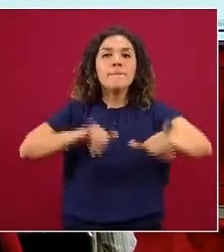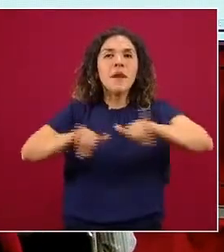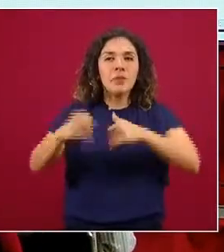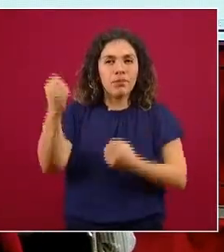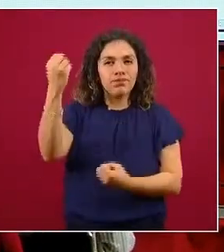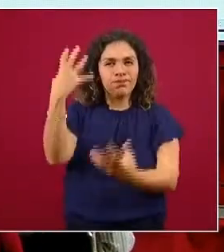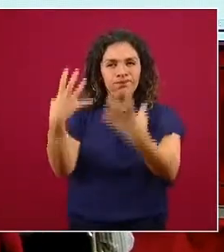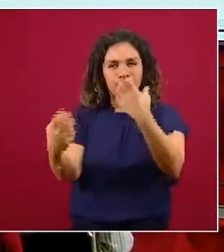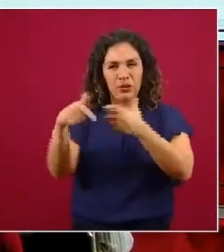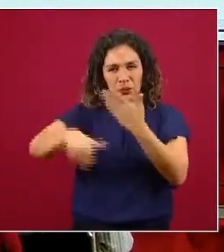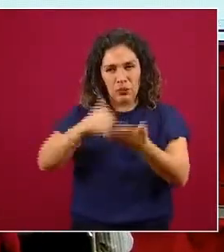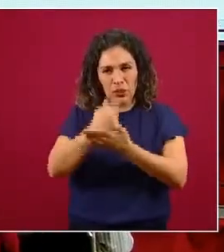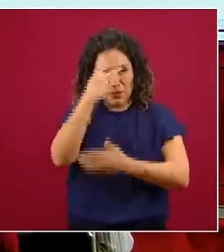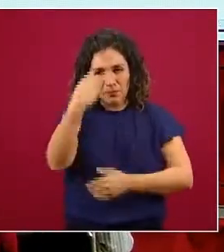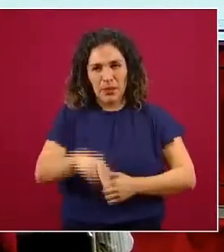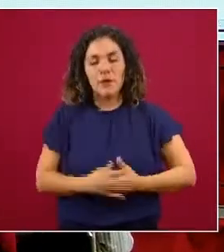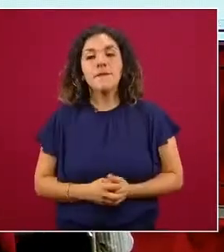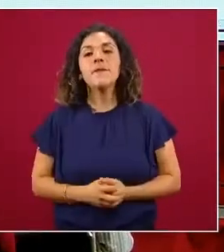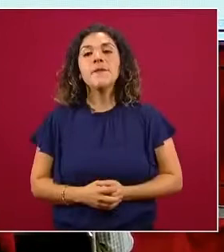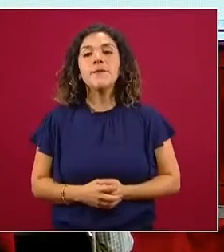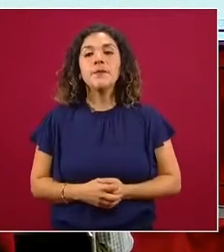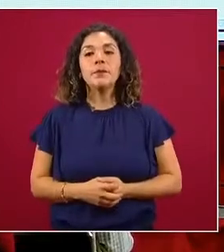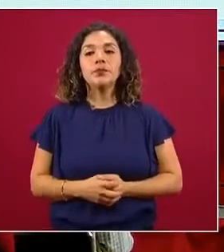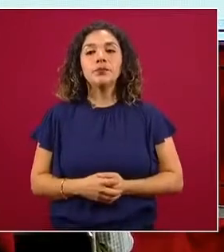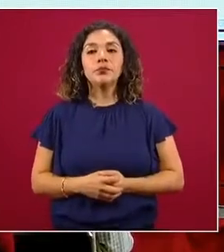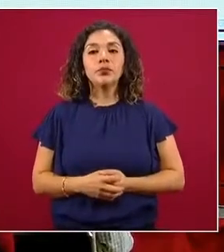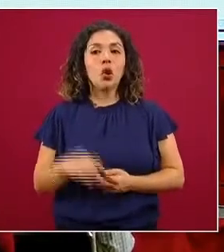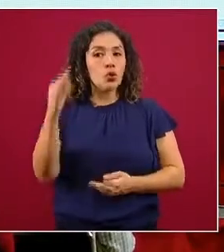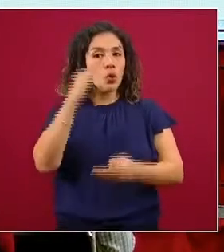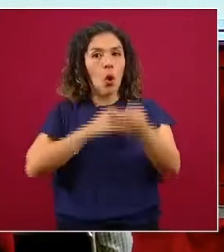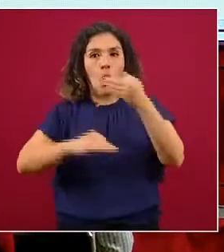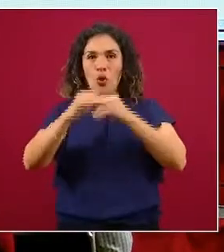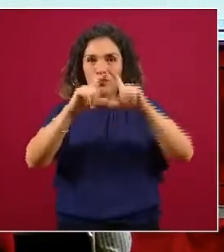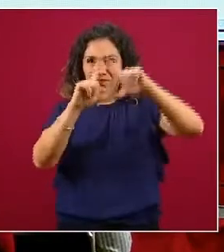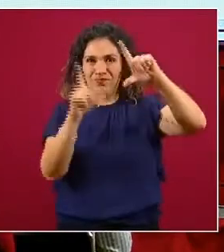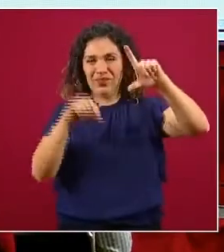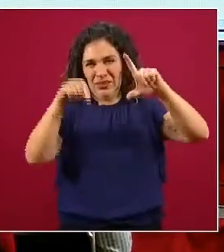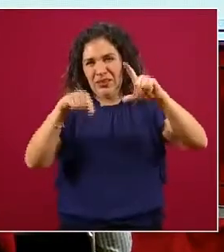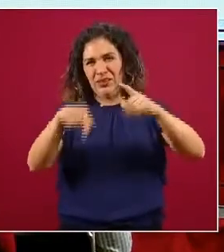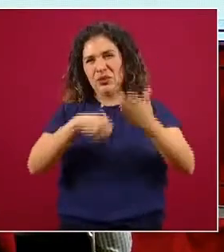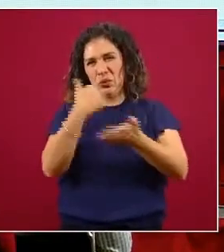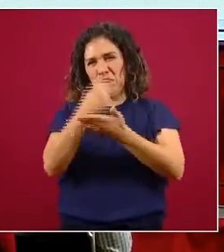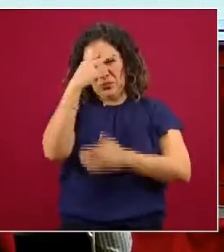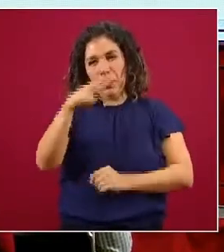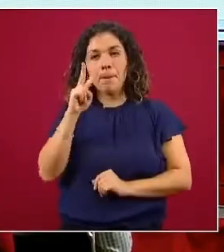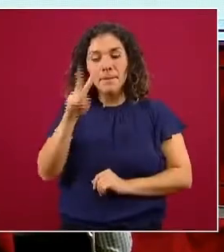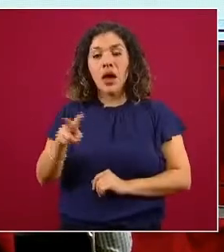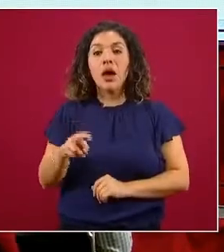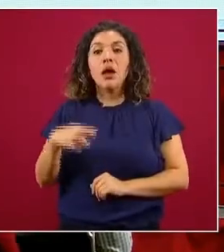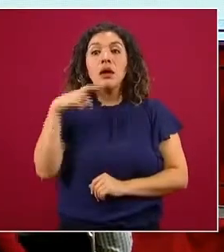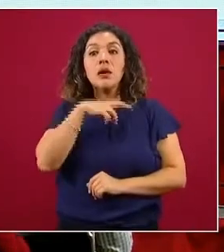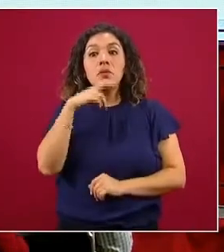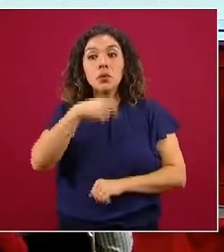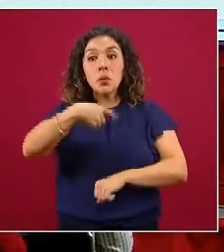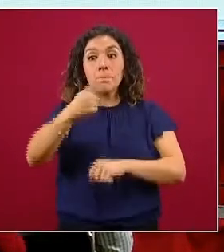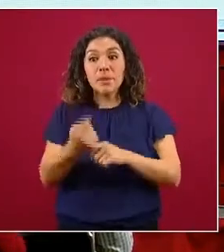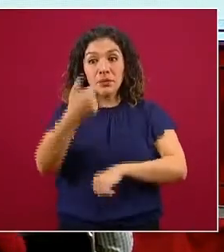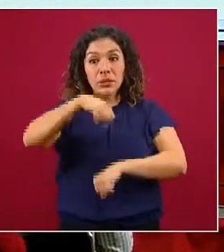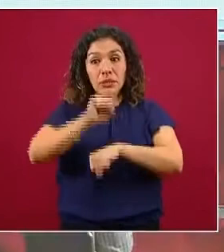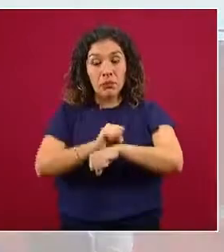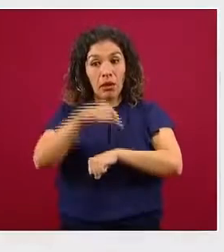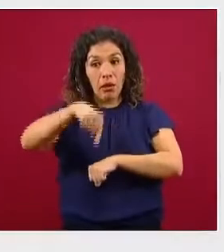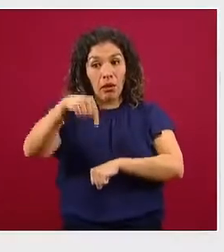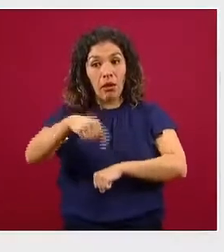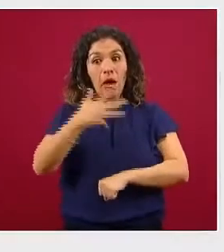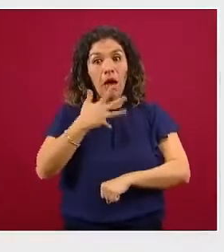la Ciudad de México. Aquí sí están pues todas las demarcaciones. Vean cómo rápidamente en las primeras semanas, recordando que Ciudad de México